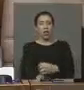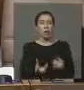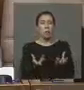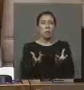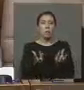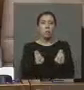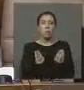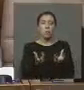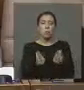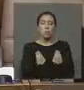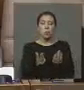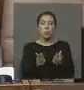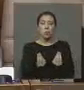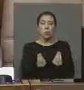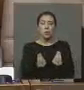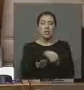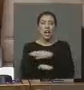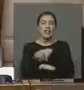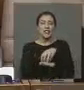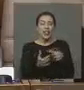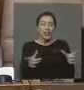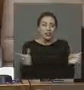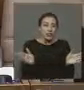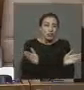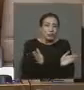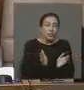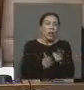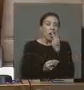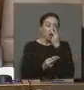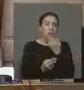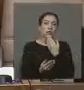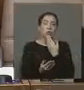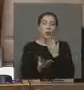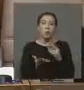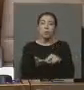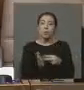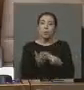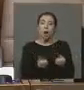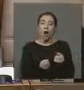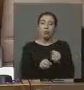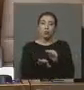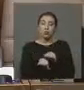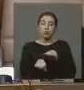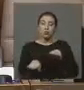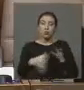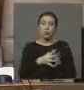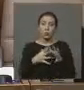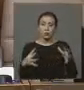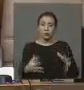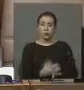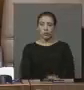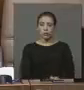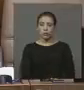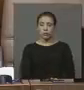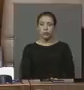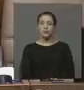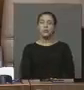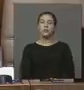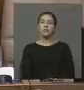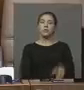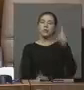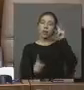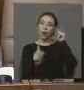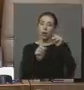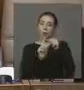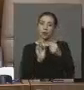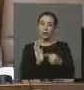muchas de las ciudades pequeñas ya vemos esta gran congestión vehicular. Por eso el objetivo